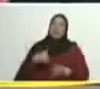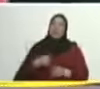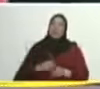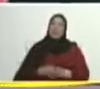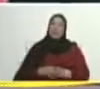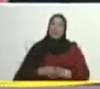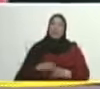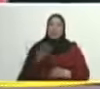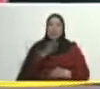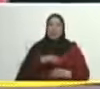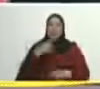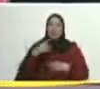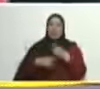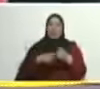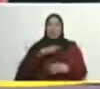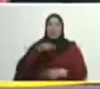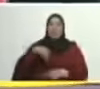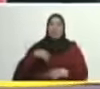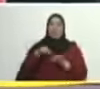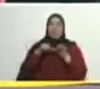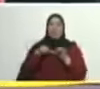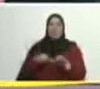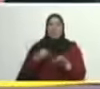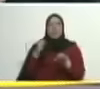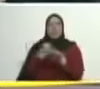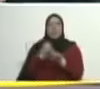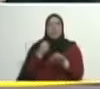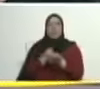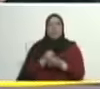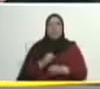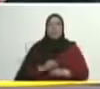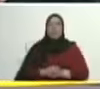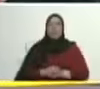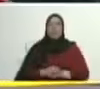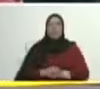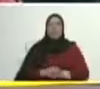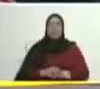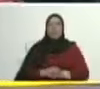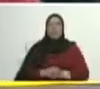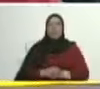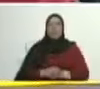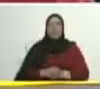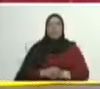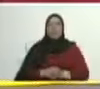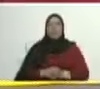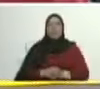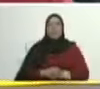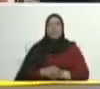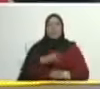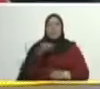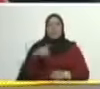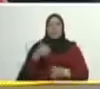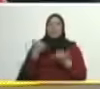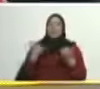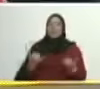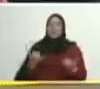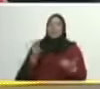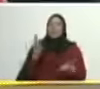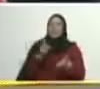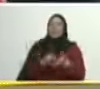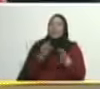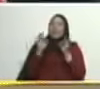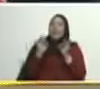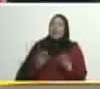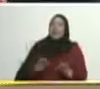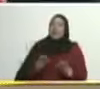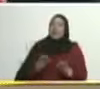alma y corazón para que se produjera este parto milagroso.